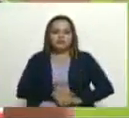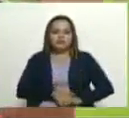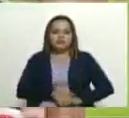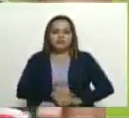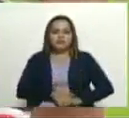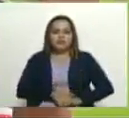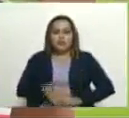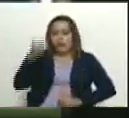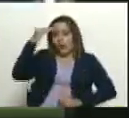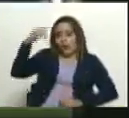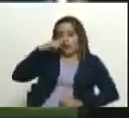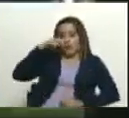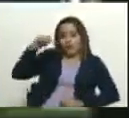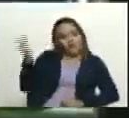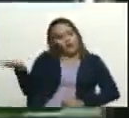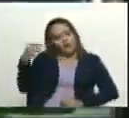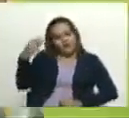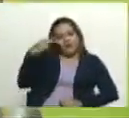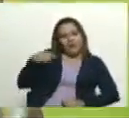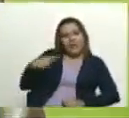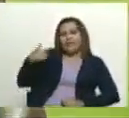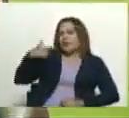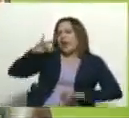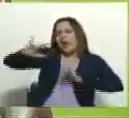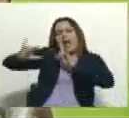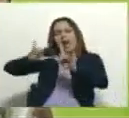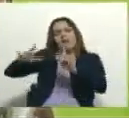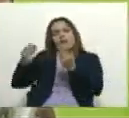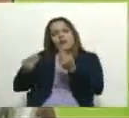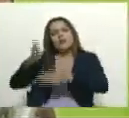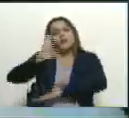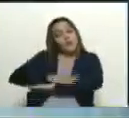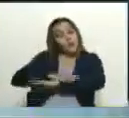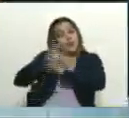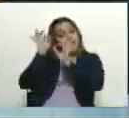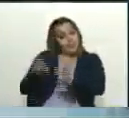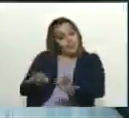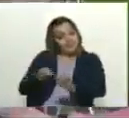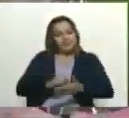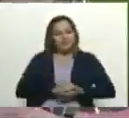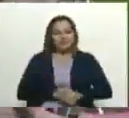Hola, Maduro, visítame. Te amo mucho. Te portas bien.